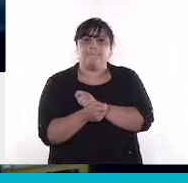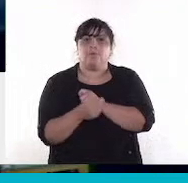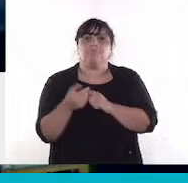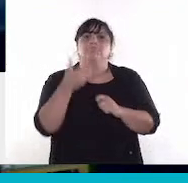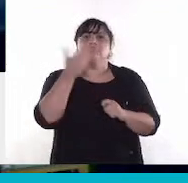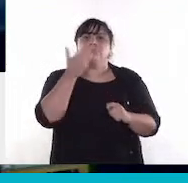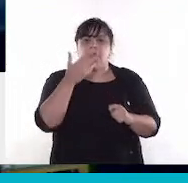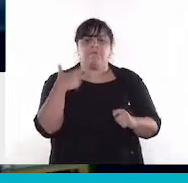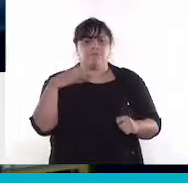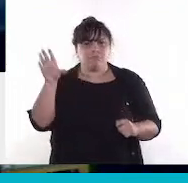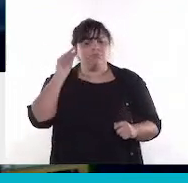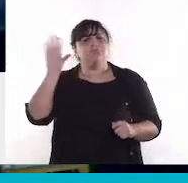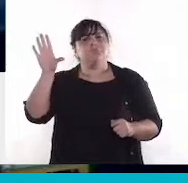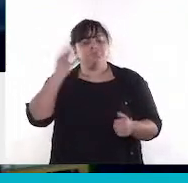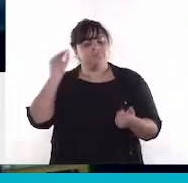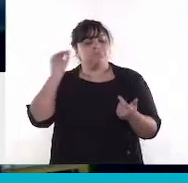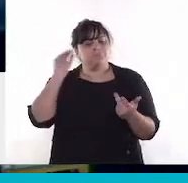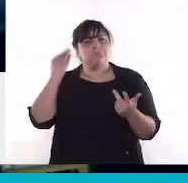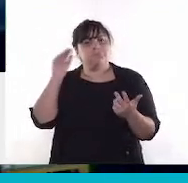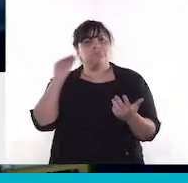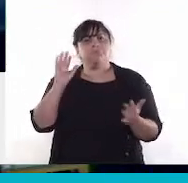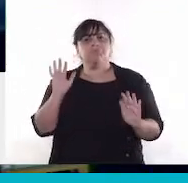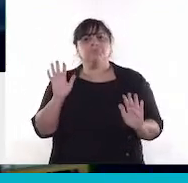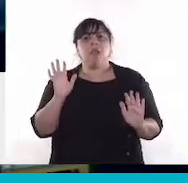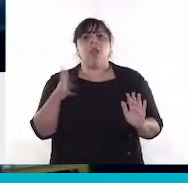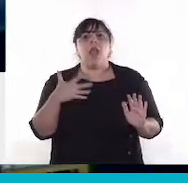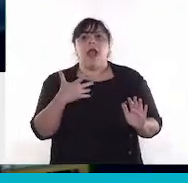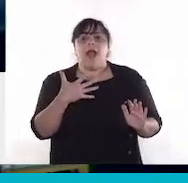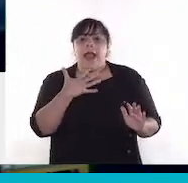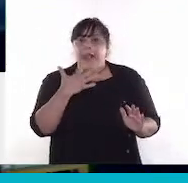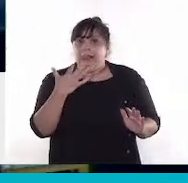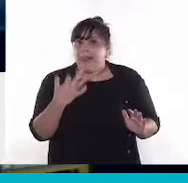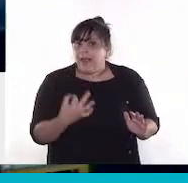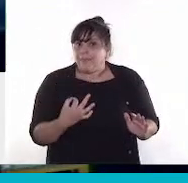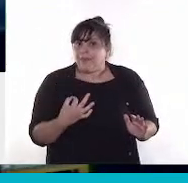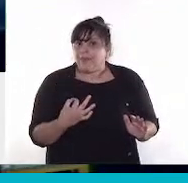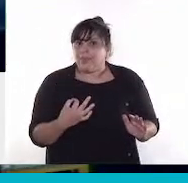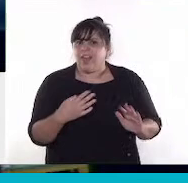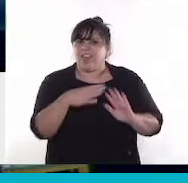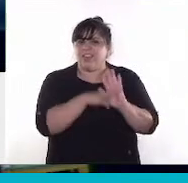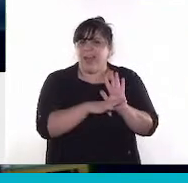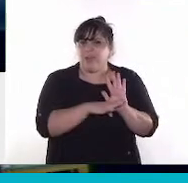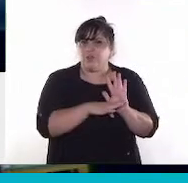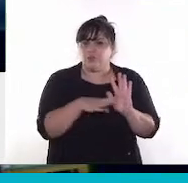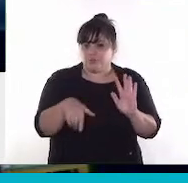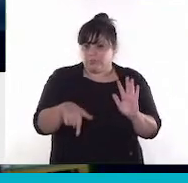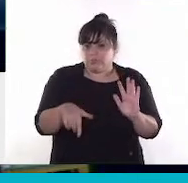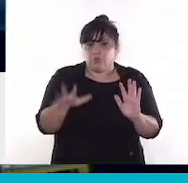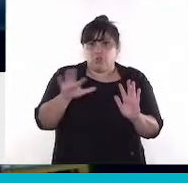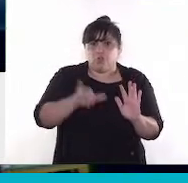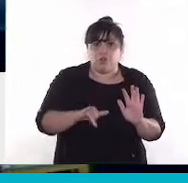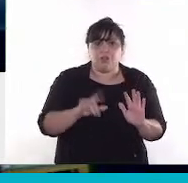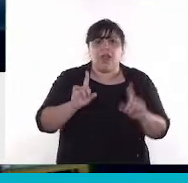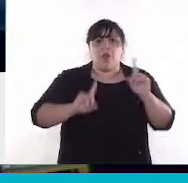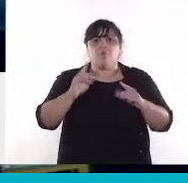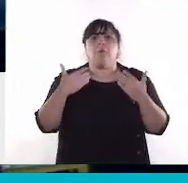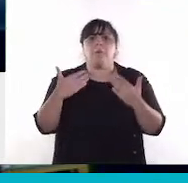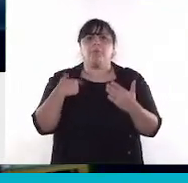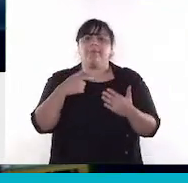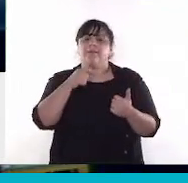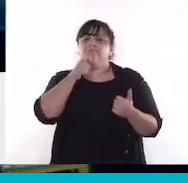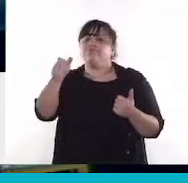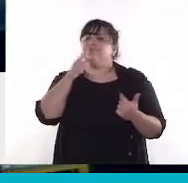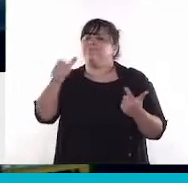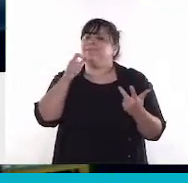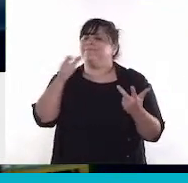mencionaba. Y la verdad es que hay datos de la realidad con los que uno podría contestar